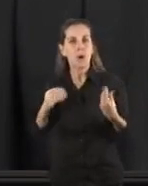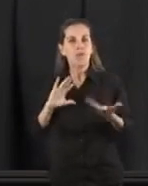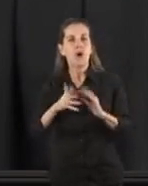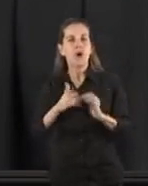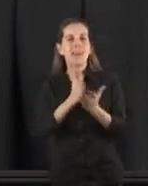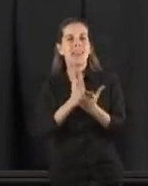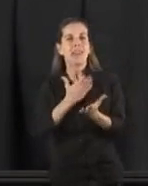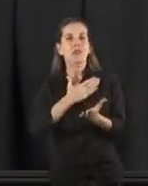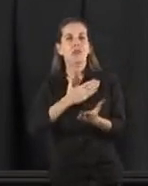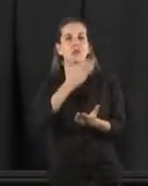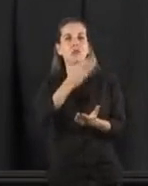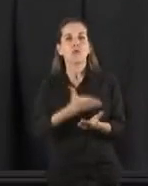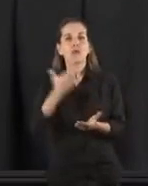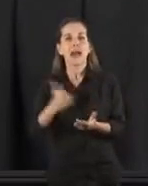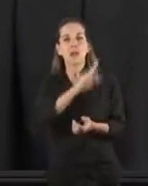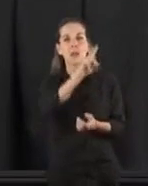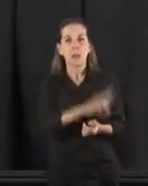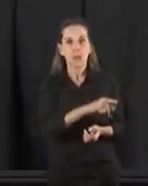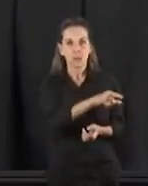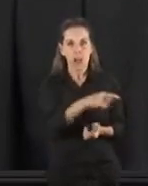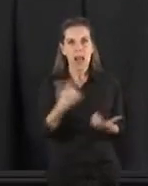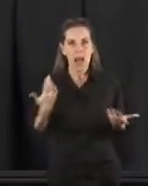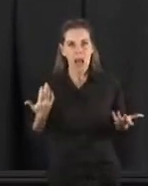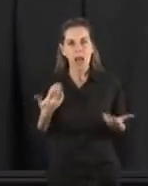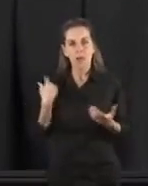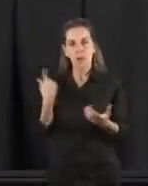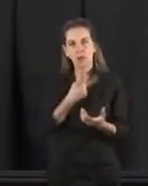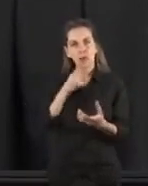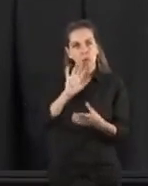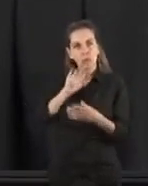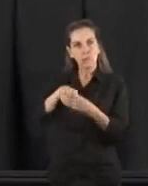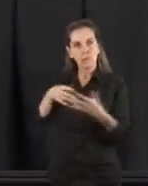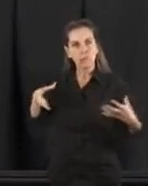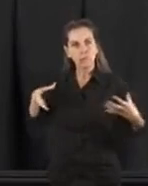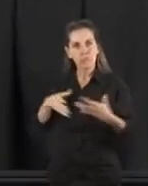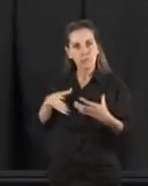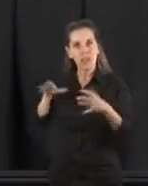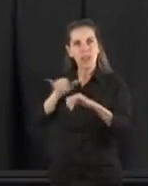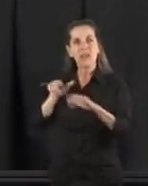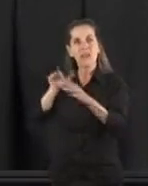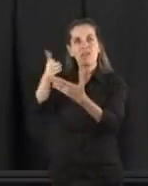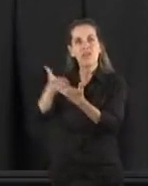Venezuela, nosotros votamos ese informe de Michelle Bachelet y después